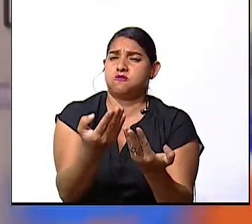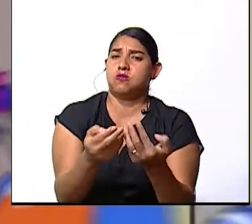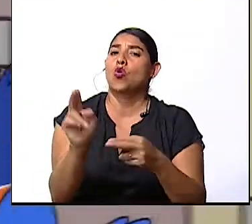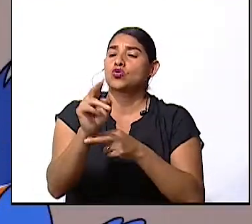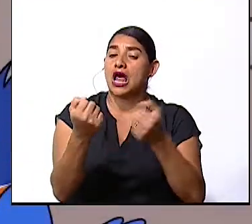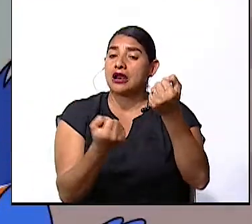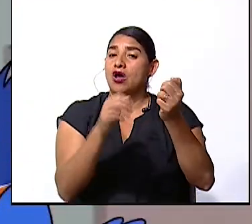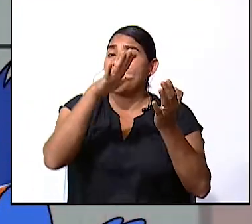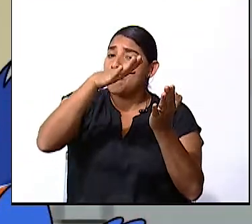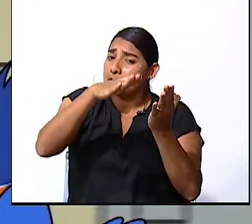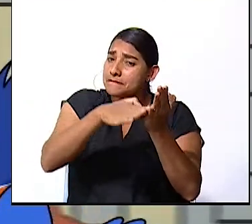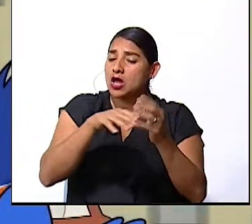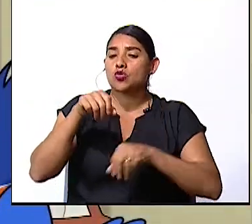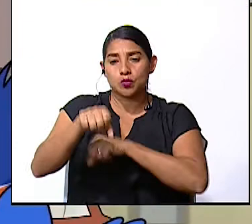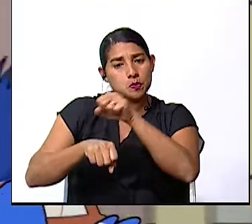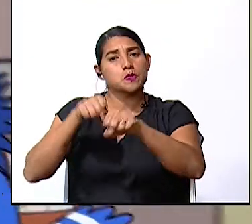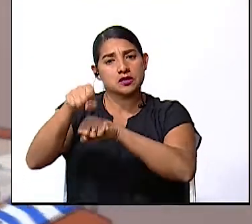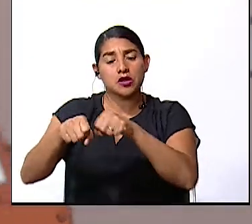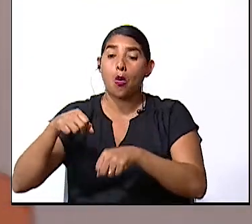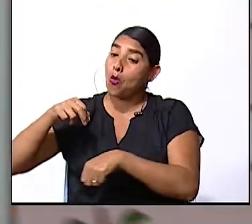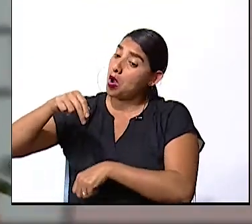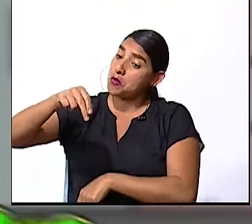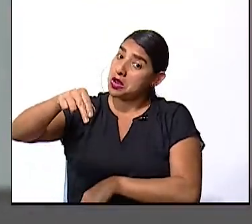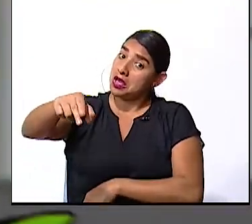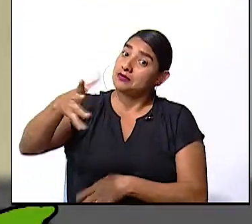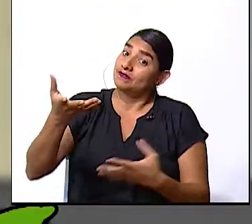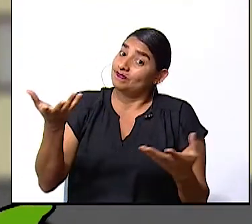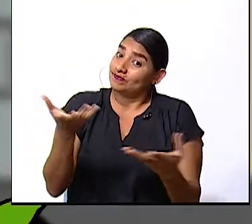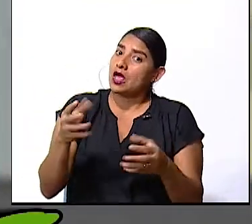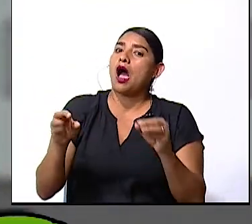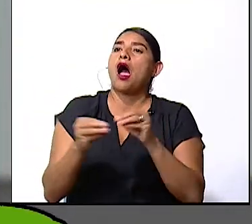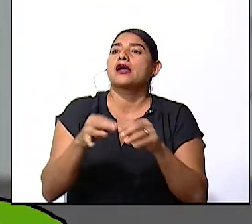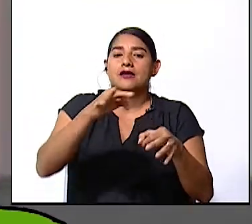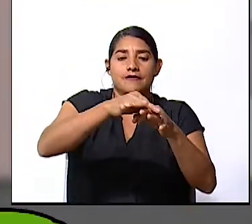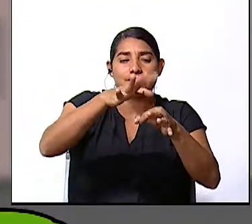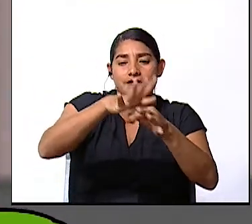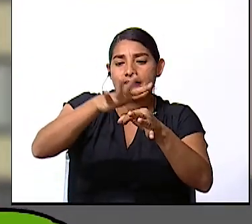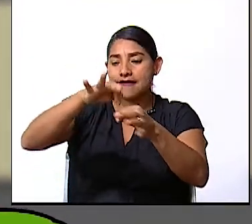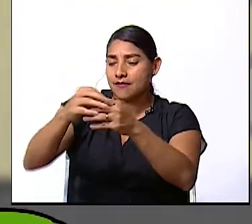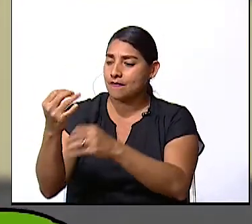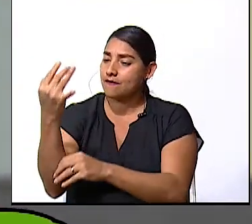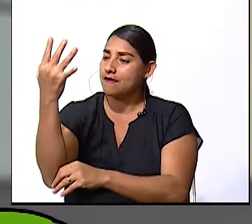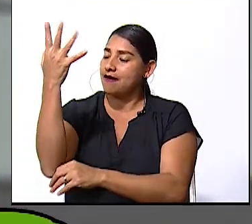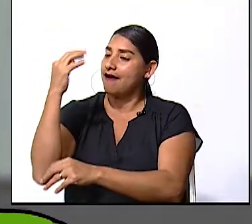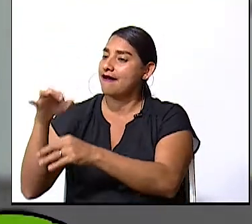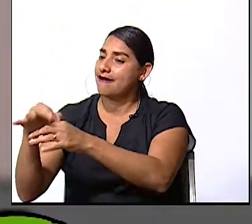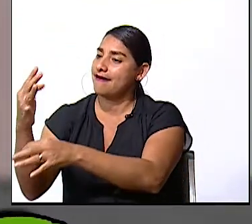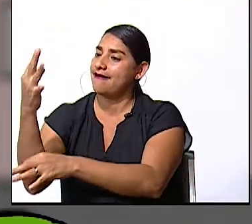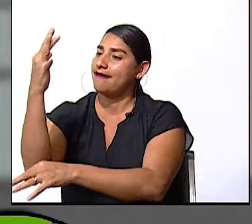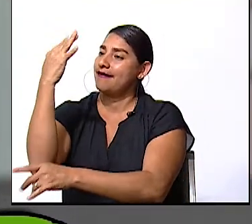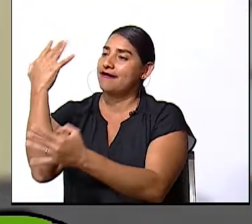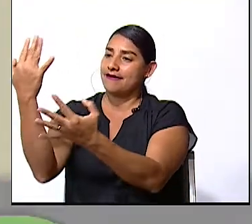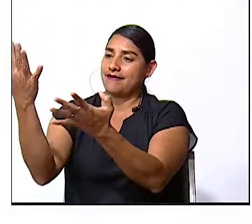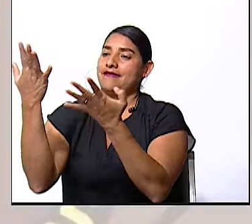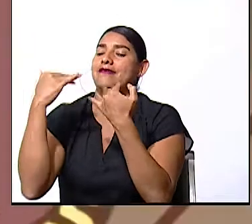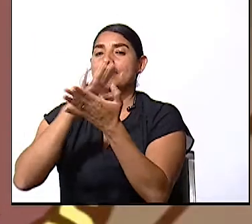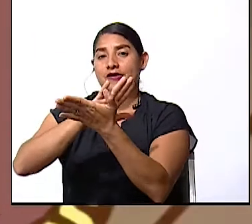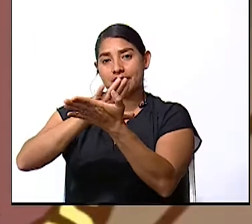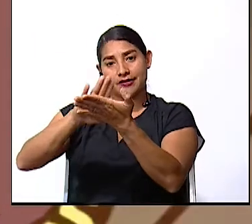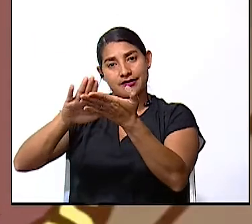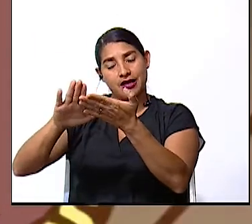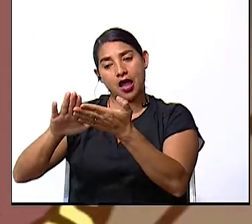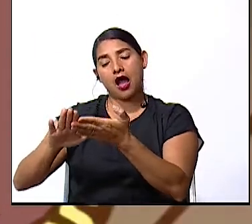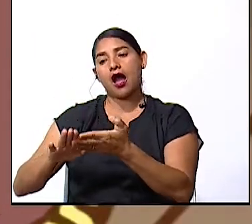menos el auto y andar en bicicleta o a pie. ¡Ah! Y plantar bosques para reducir el dióxido de carbono.